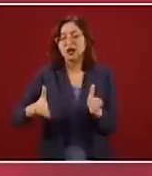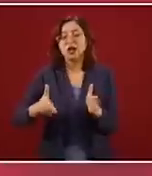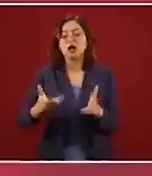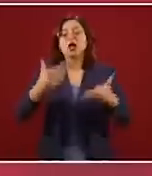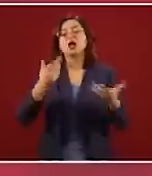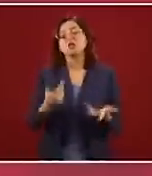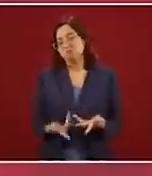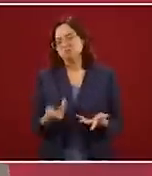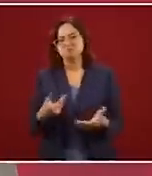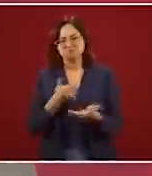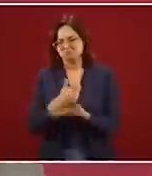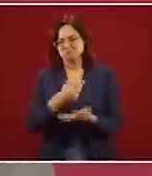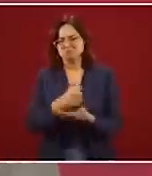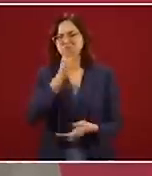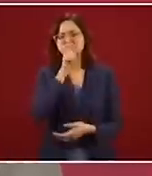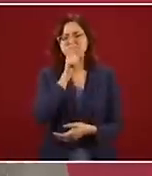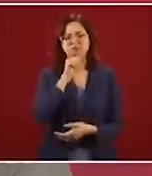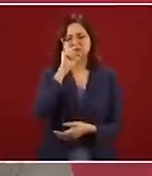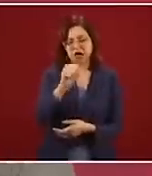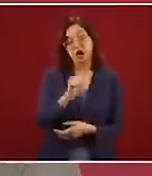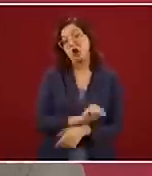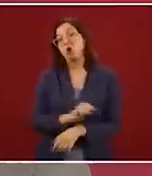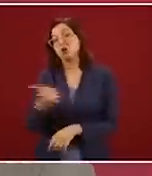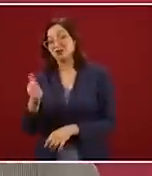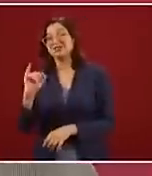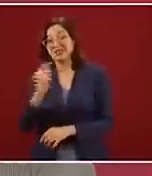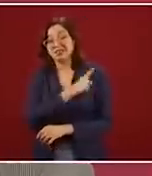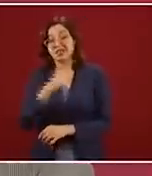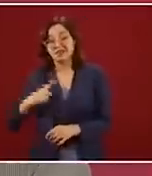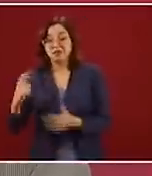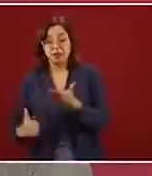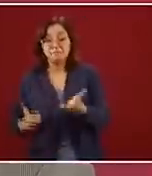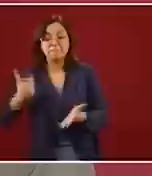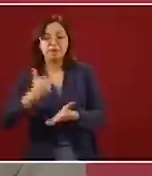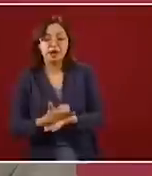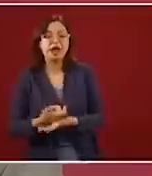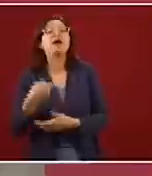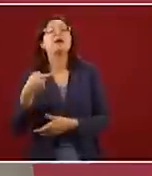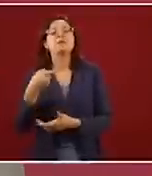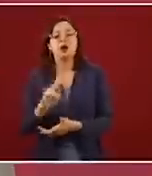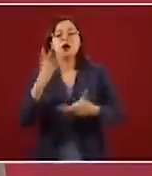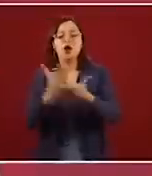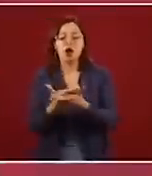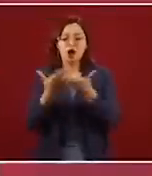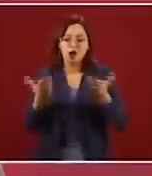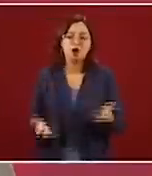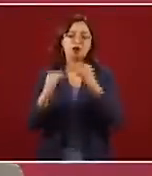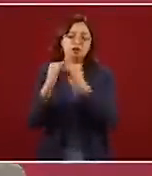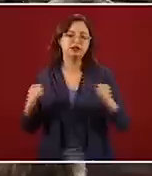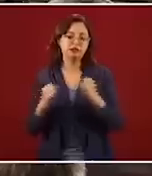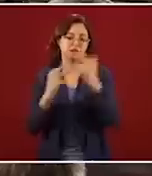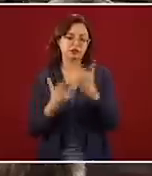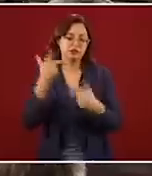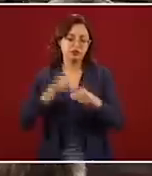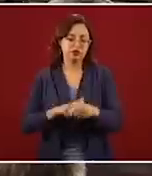habían sido cubiertos y justamente por eso es importante que los institutos nacionales de salud, el Instituto de Perinatología es uno de